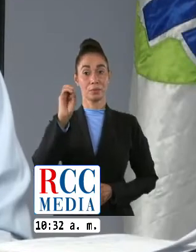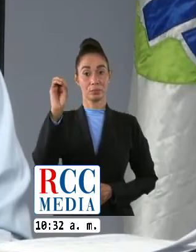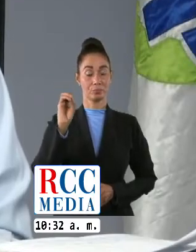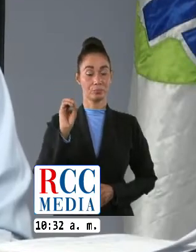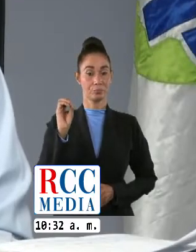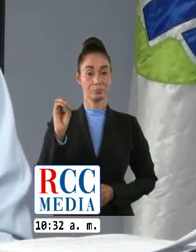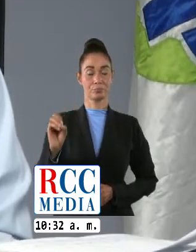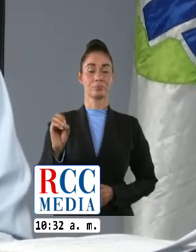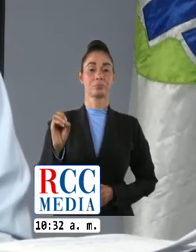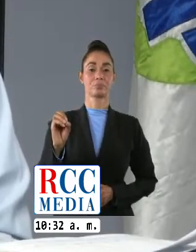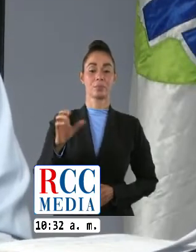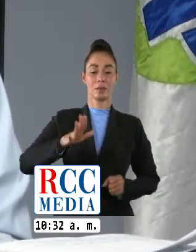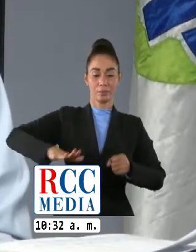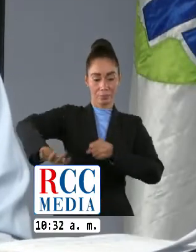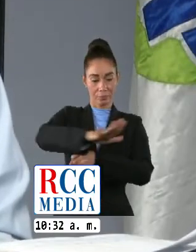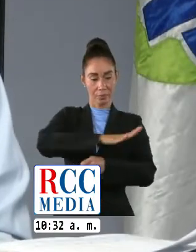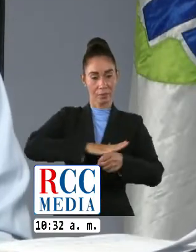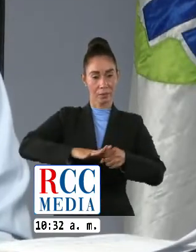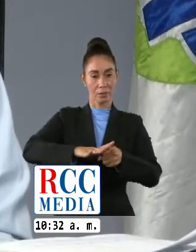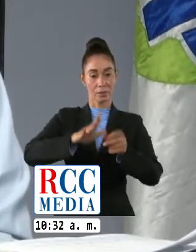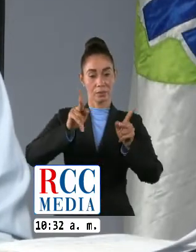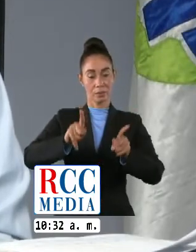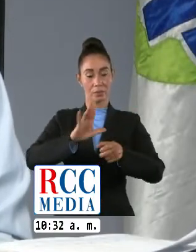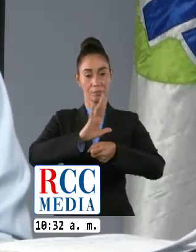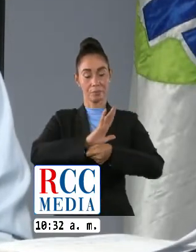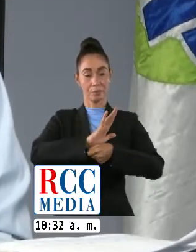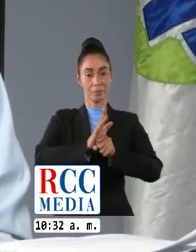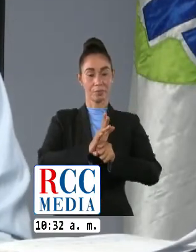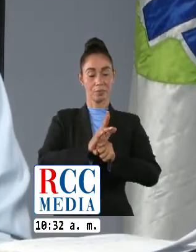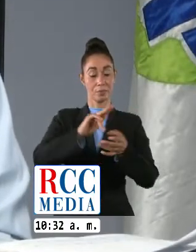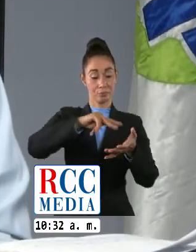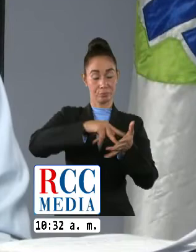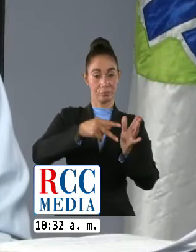81.29% del total de casos, es decir,